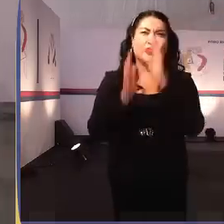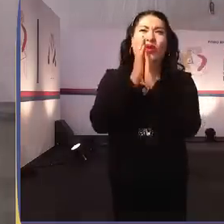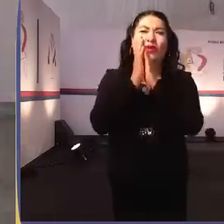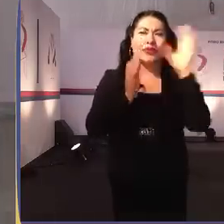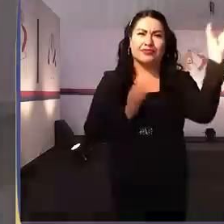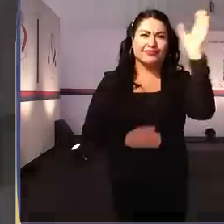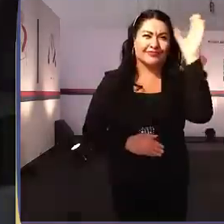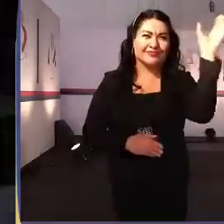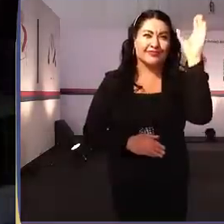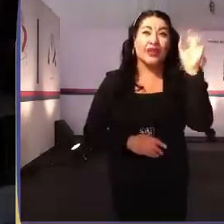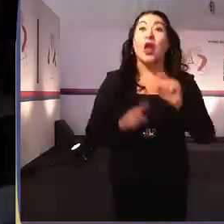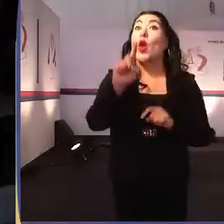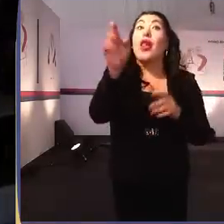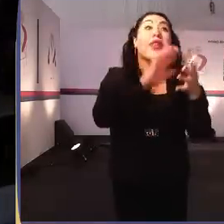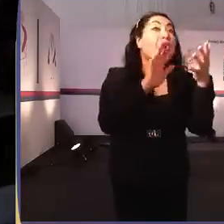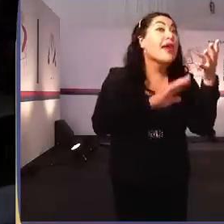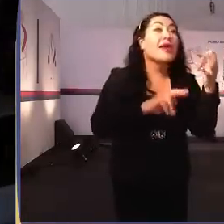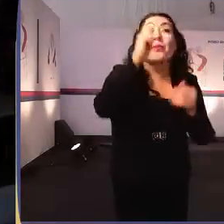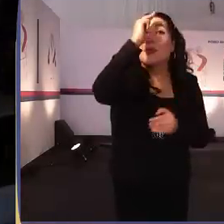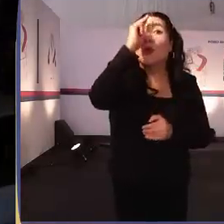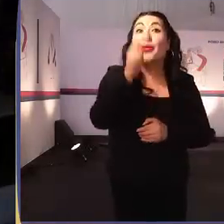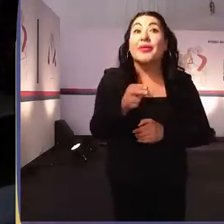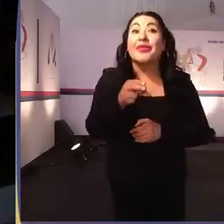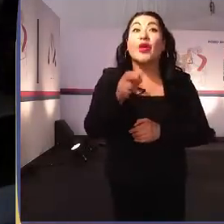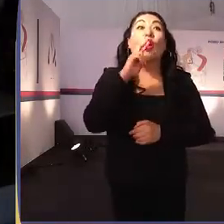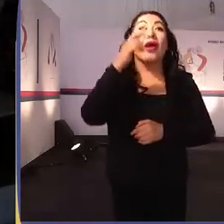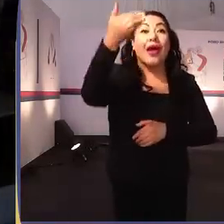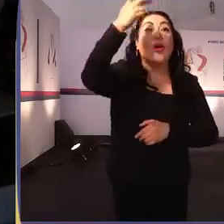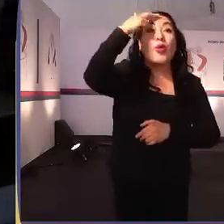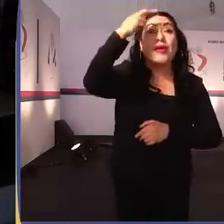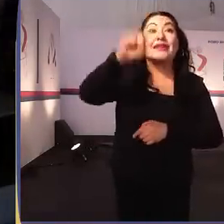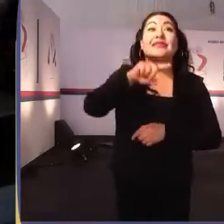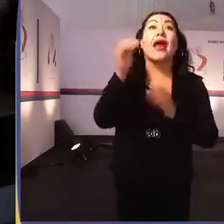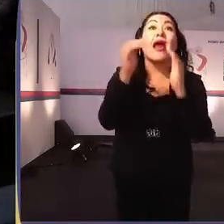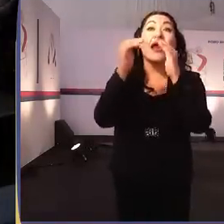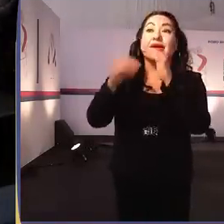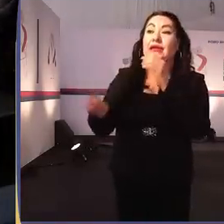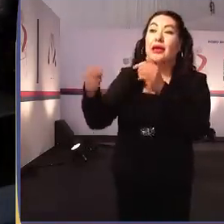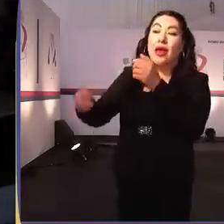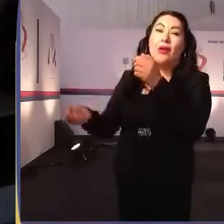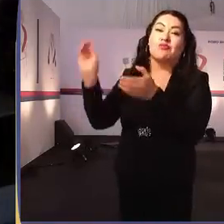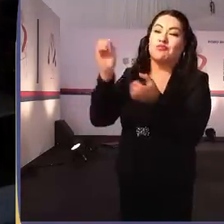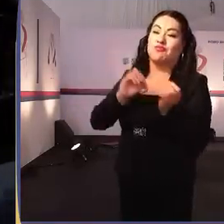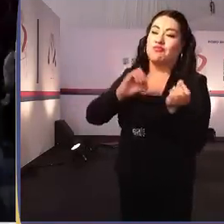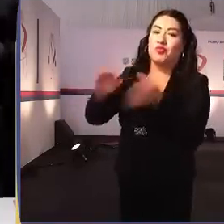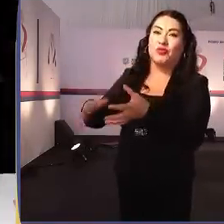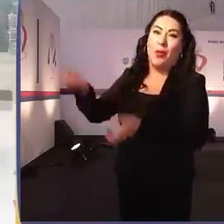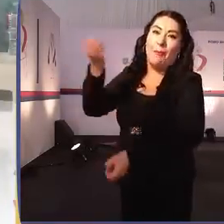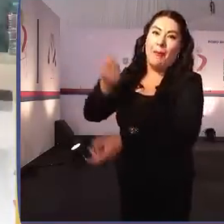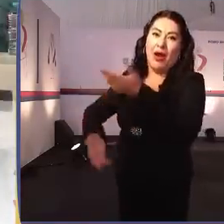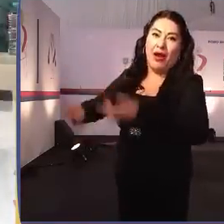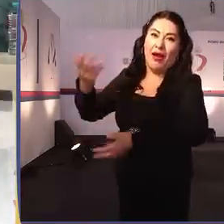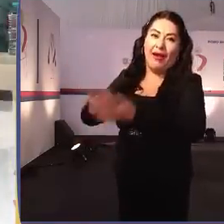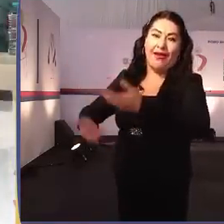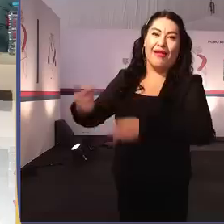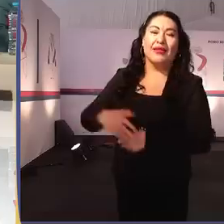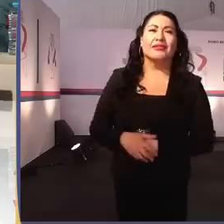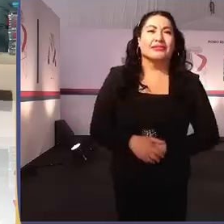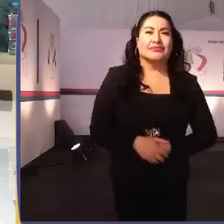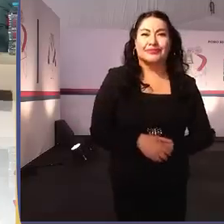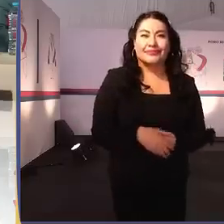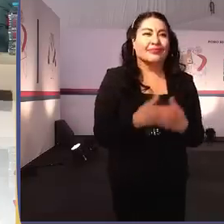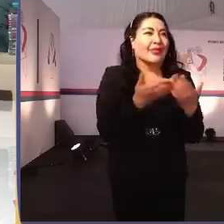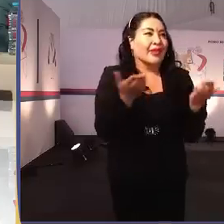no lo lean, ¿eh? Acuérdense que es pal boiler. Pal boiler. ¿Qué vamos a hacer con estas